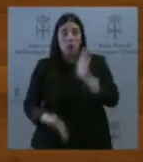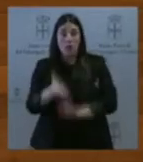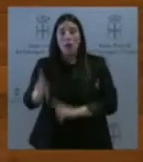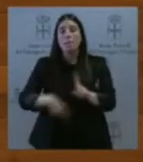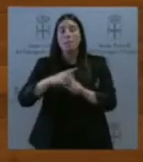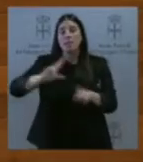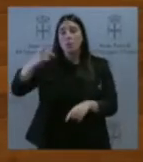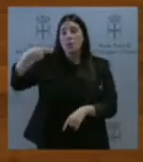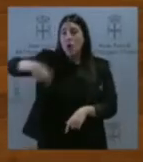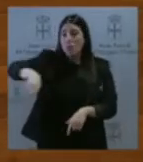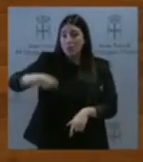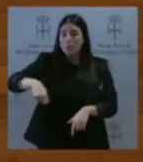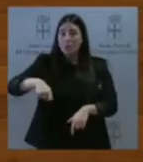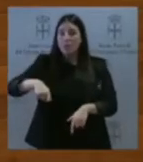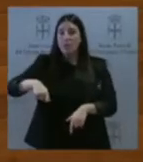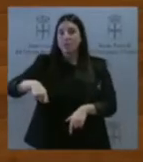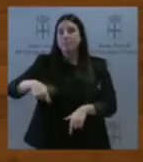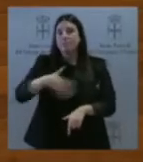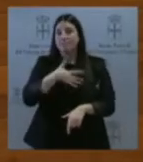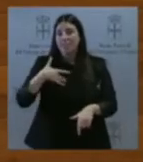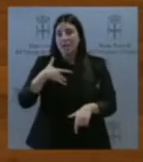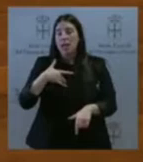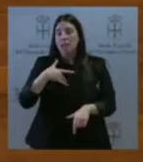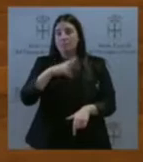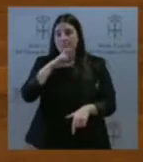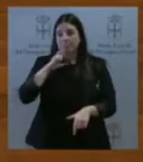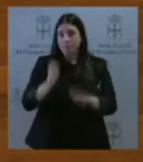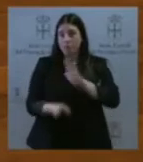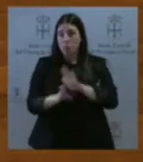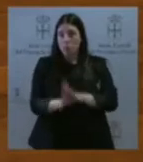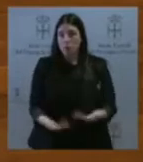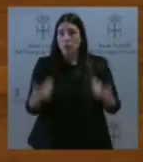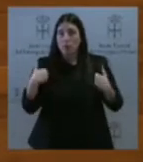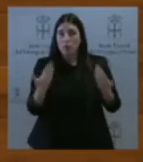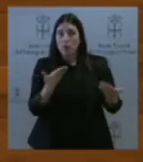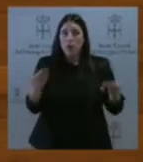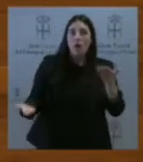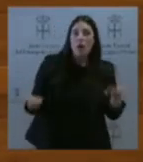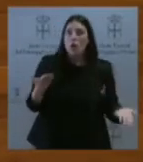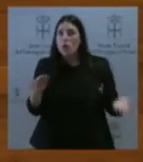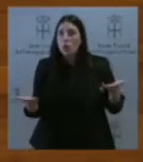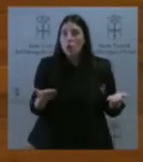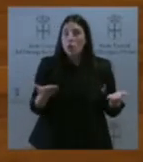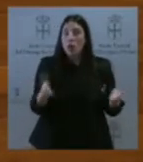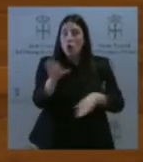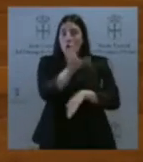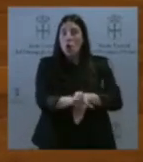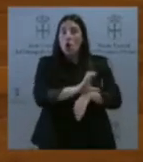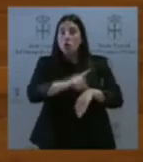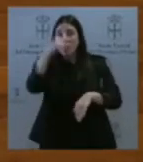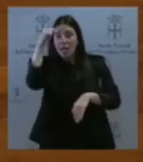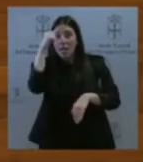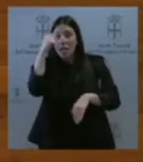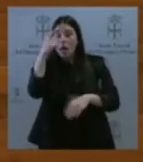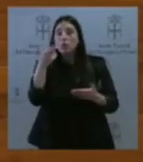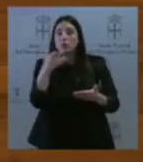fuerzas conservadoras de esta Cámara. ¿De qué lado de la ecuación está la consejera de Cultura? ¿A qué lado de la pancarta va usted a caminar el